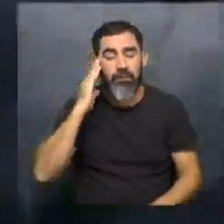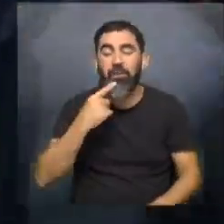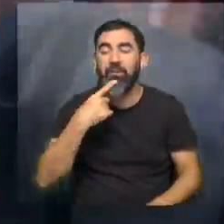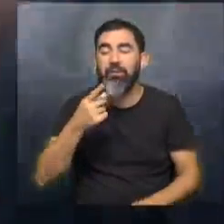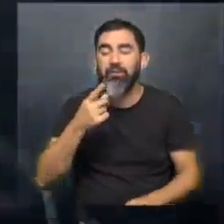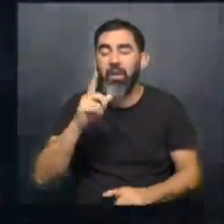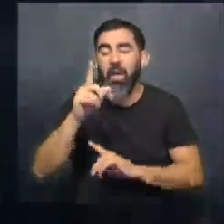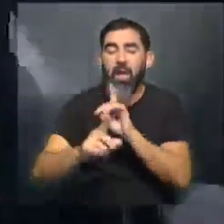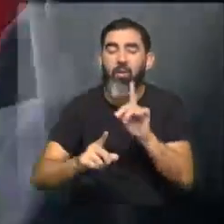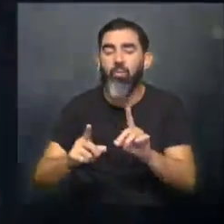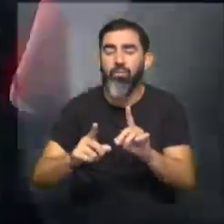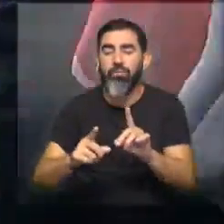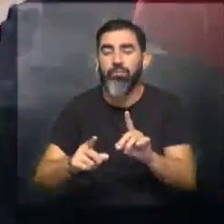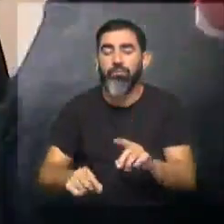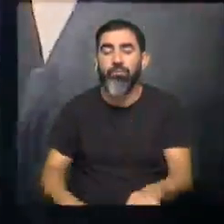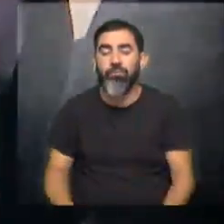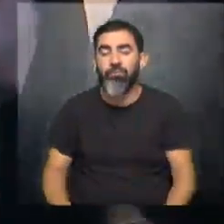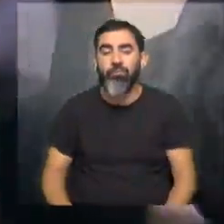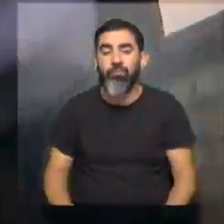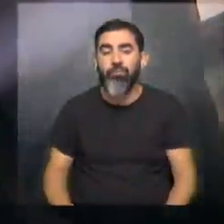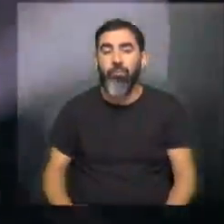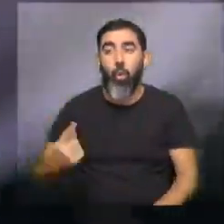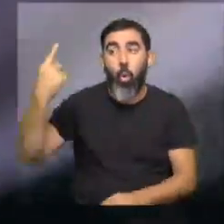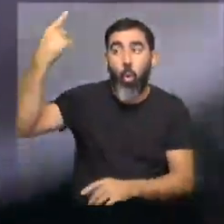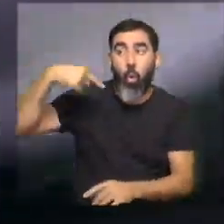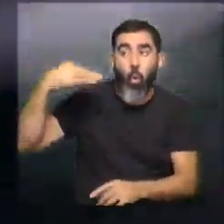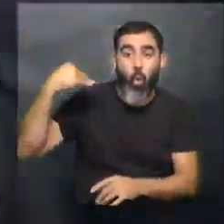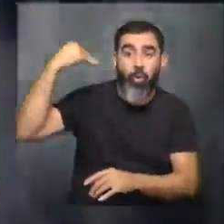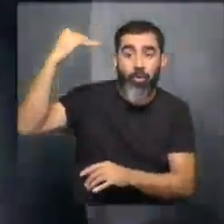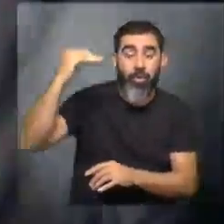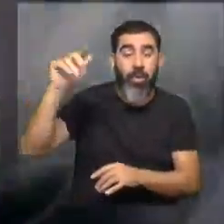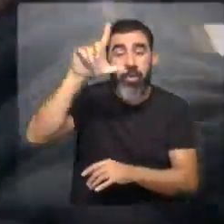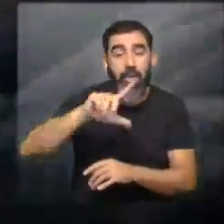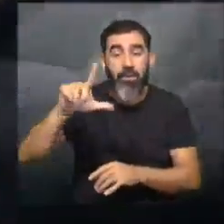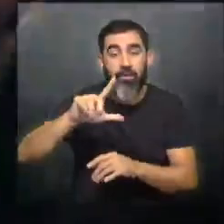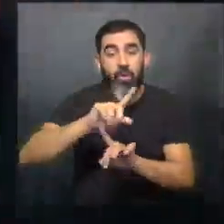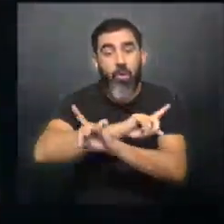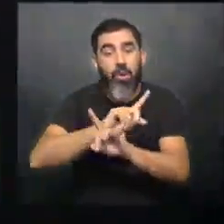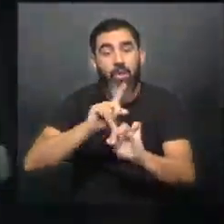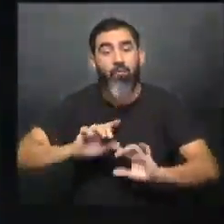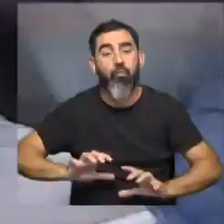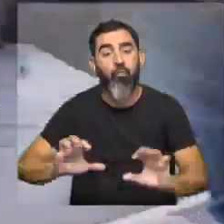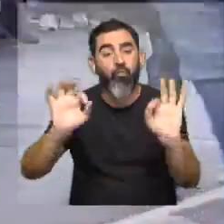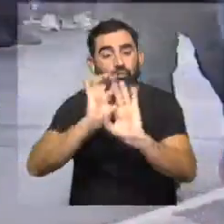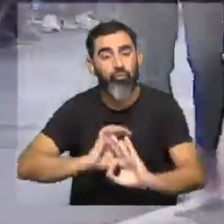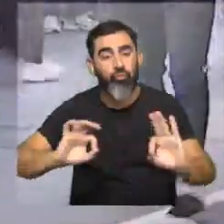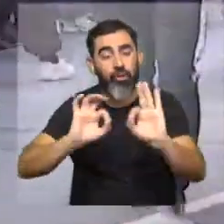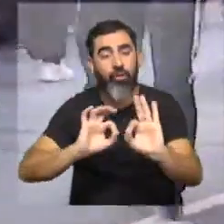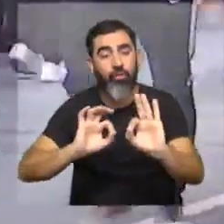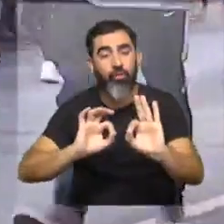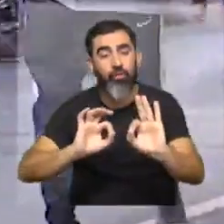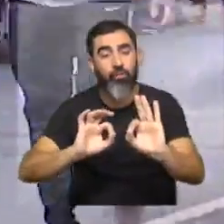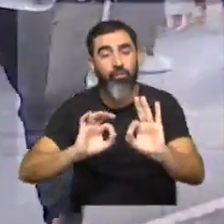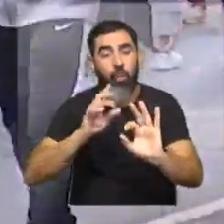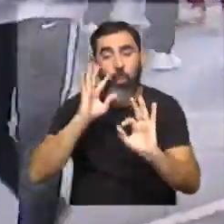desde adentro, parece que las órdenes de arriba en secundaria son que no salga ningún funcionario para